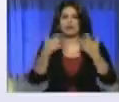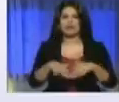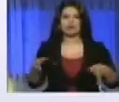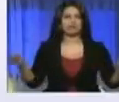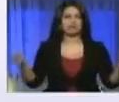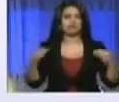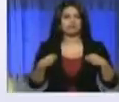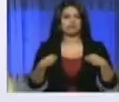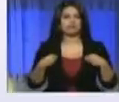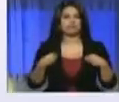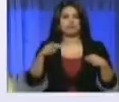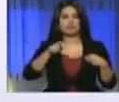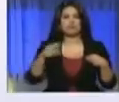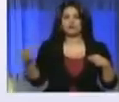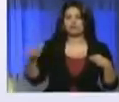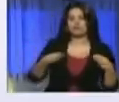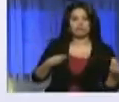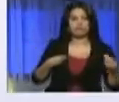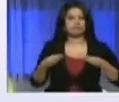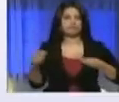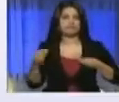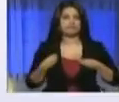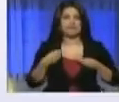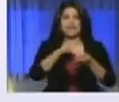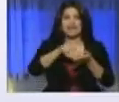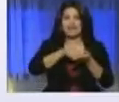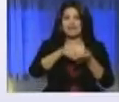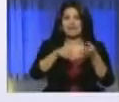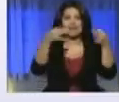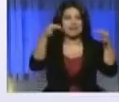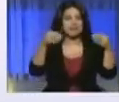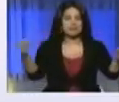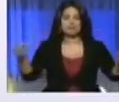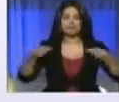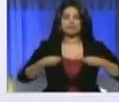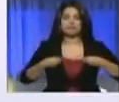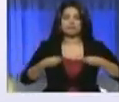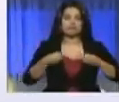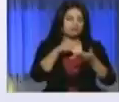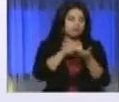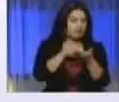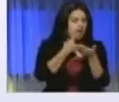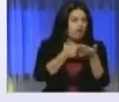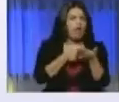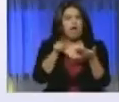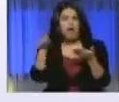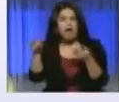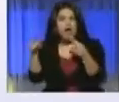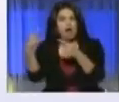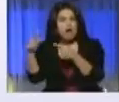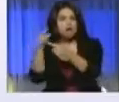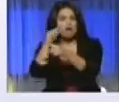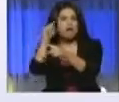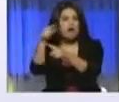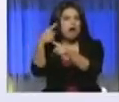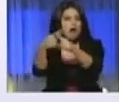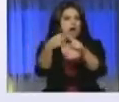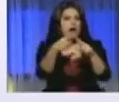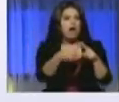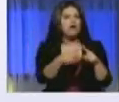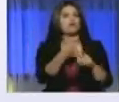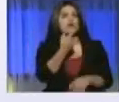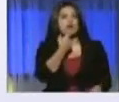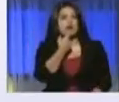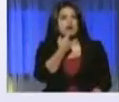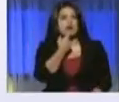tiene el papelito listo. Y me dicen, mire, aquí hay esto, esto y tal cosa, y mira, y raro, porque entra y sale